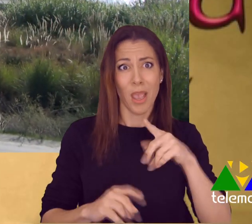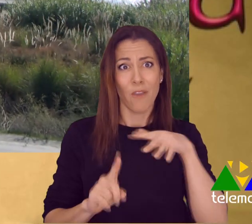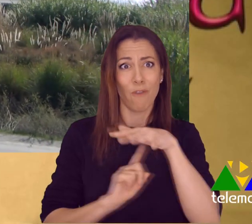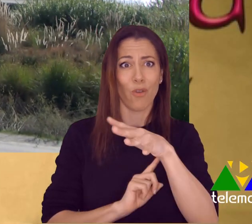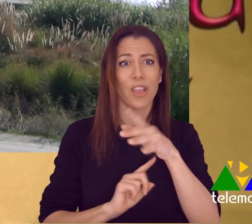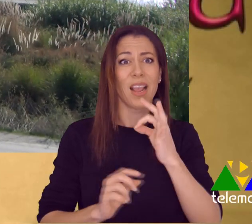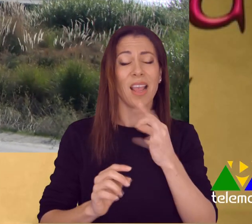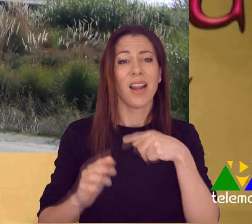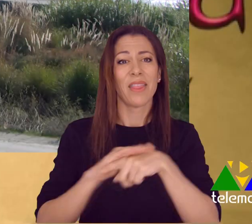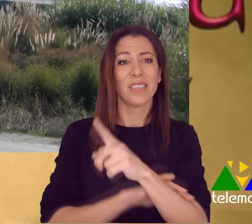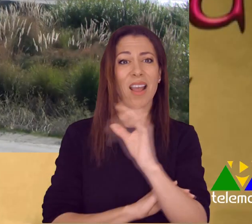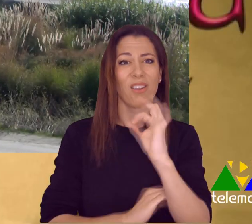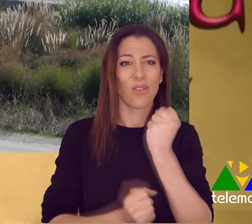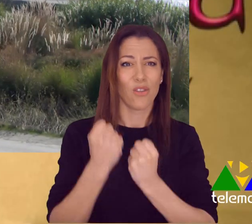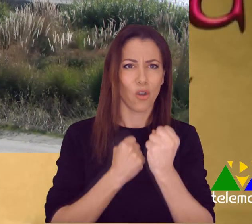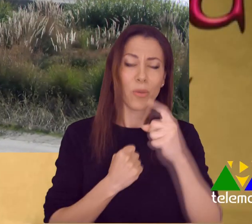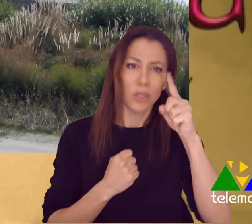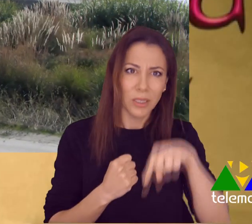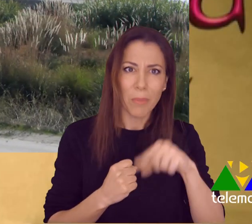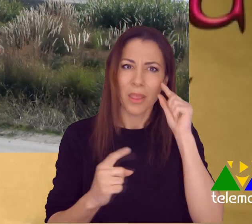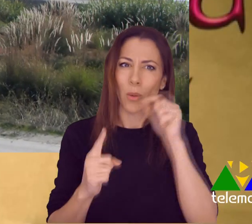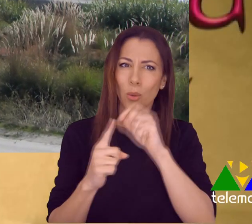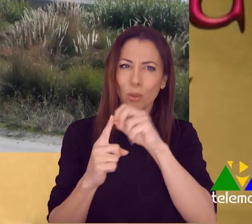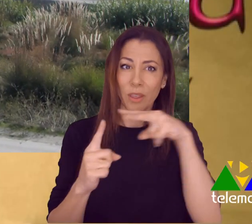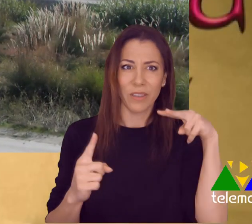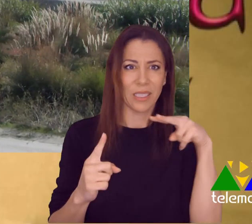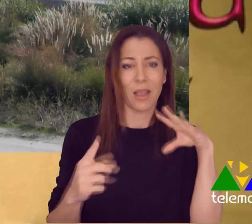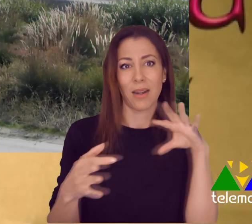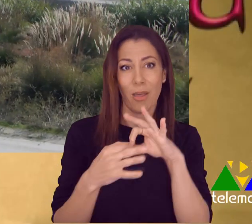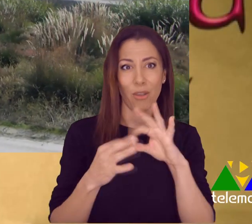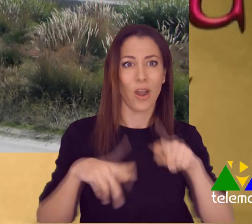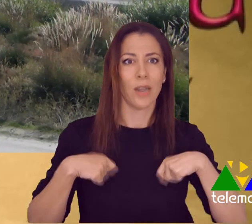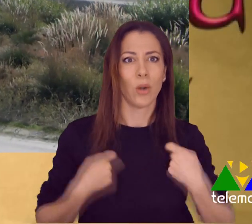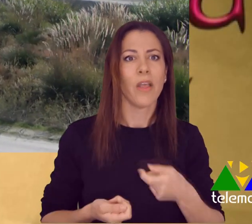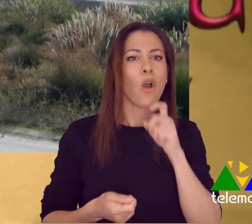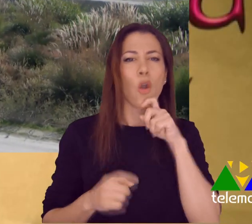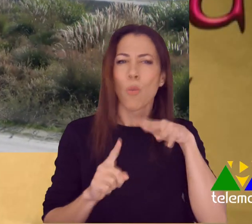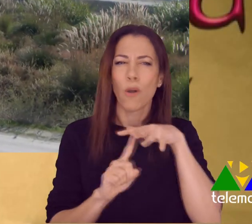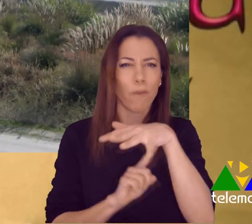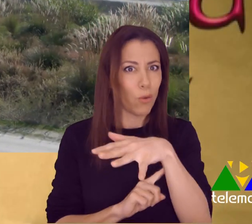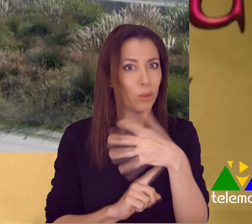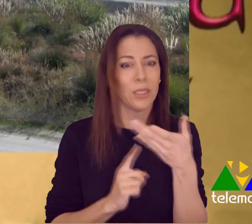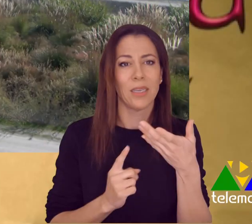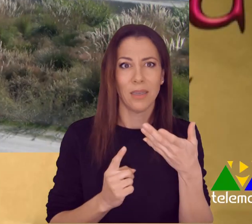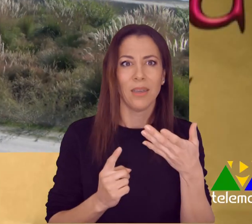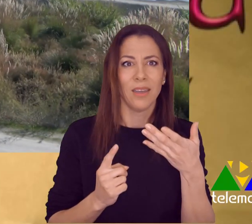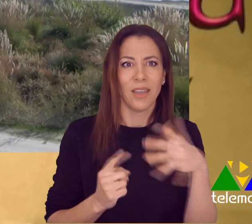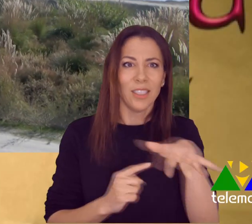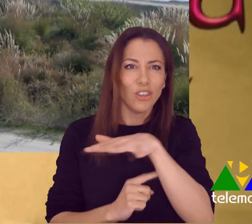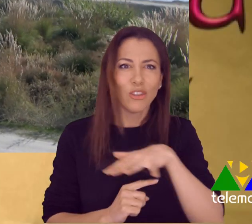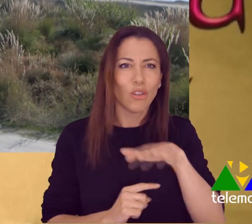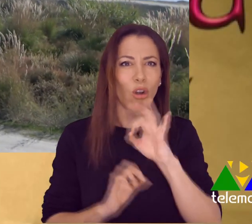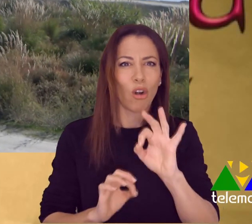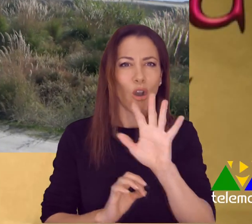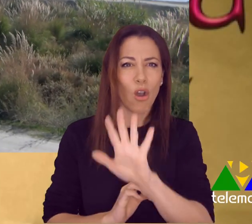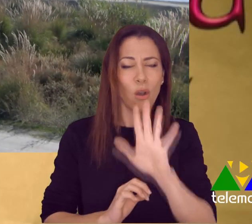esta zona, pero también tiene una importancia tremenda desde el punto de vista de la naturaleza, es decir, claro, cómo ha influido sobre el entorno